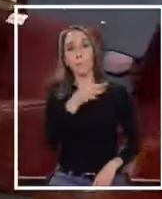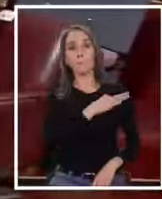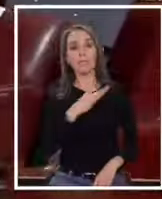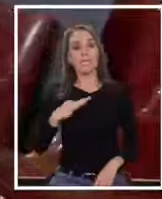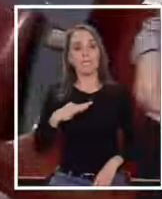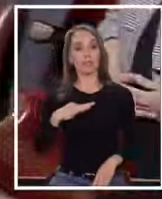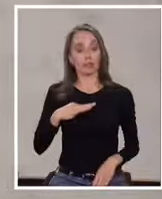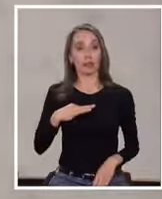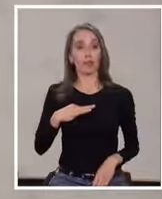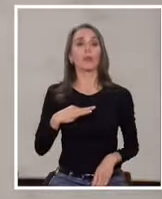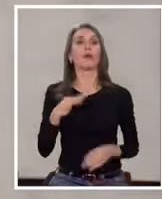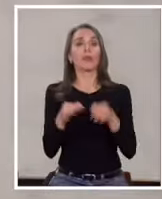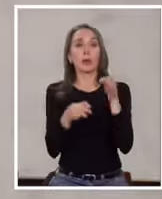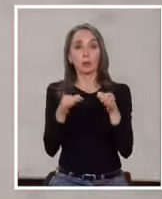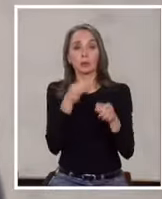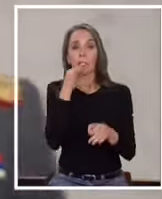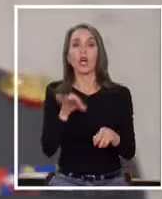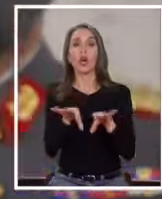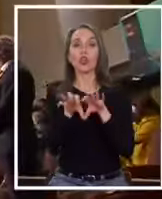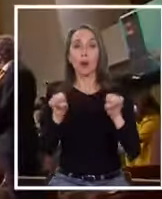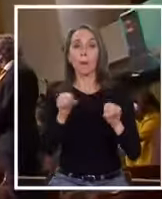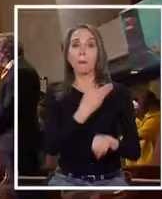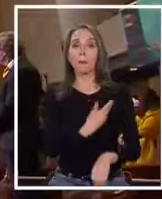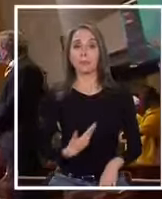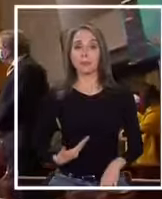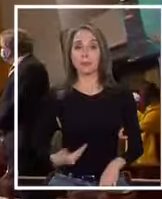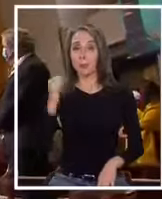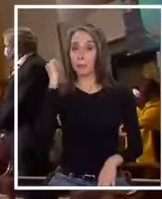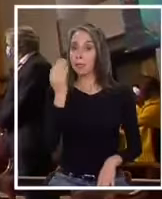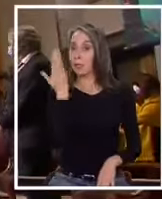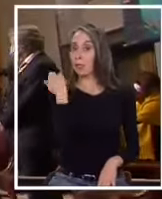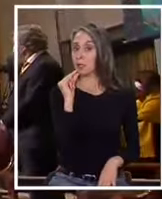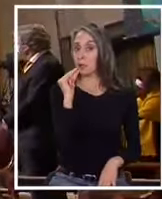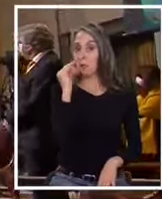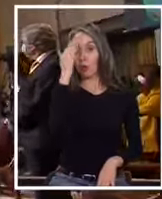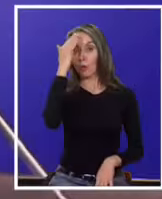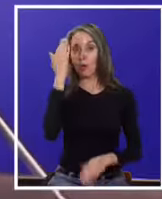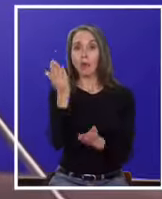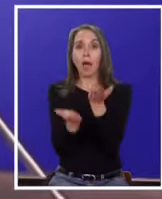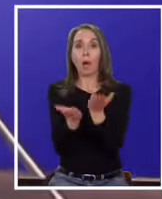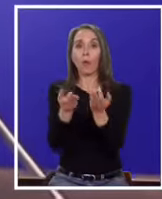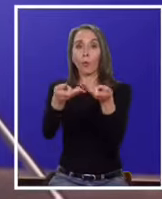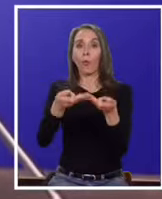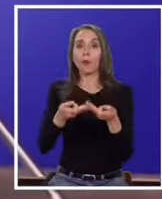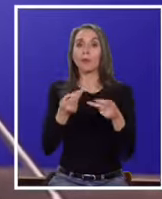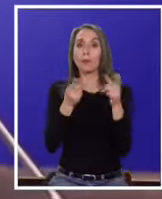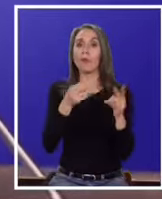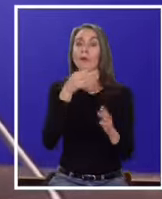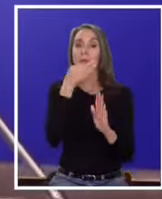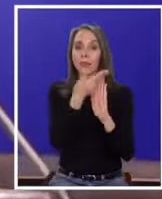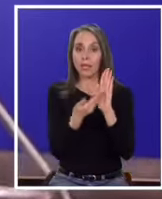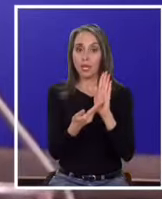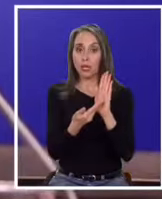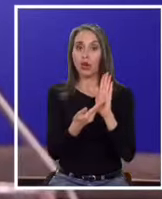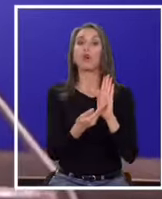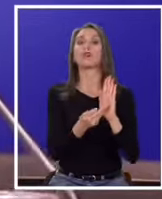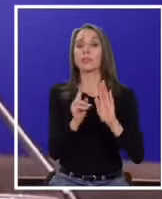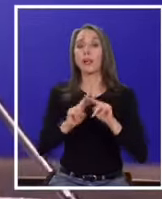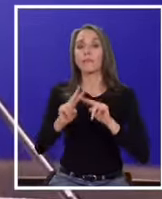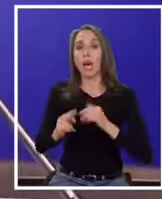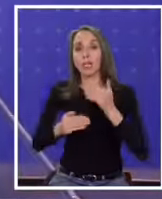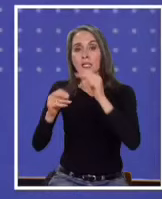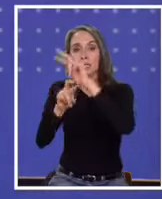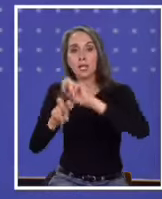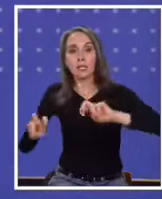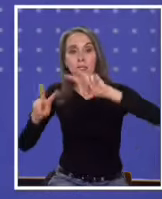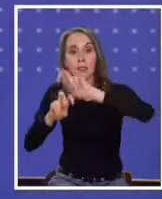cumplimiento al compromiso del presidente de la República anunciado hace algunas semanas atrás de avanzar en los peritajes que